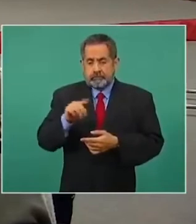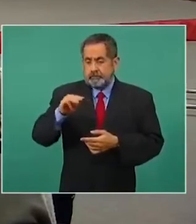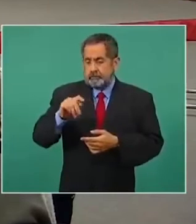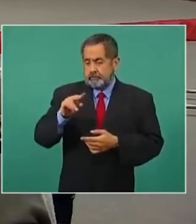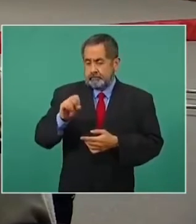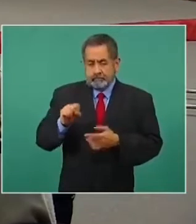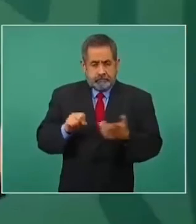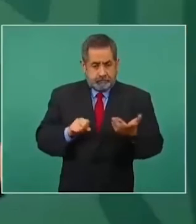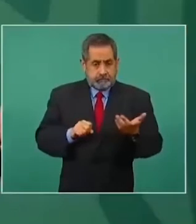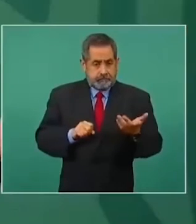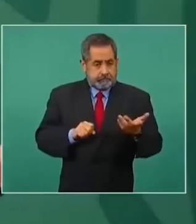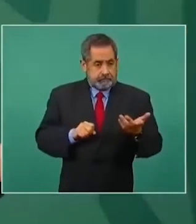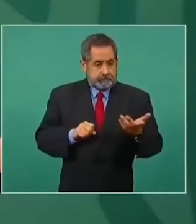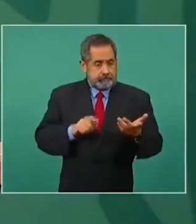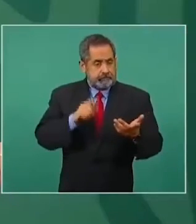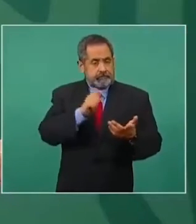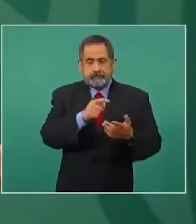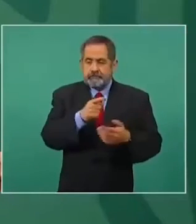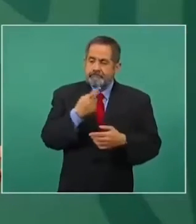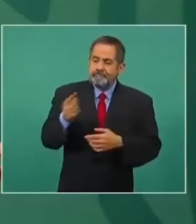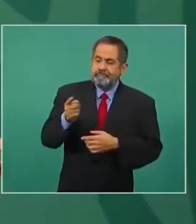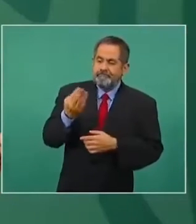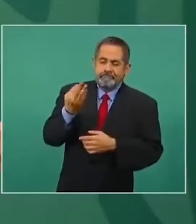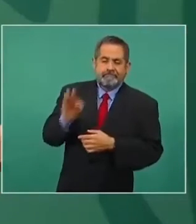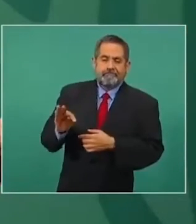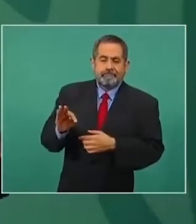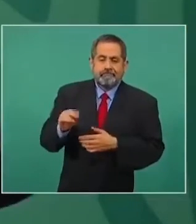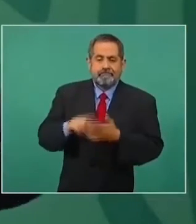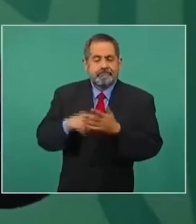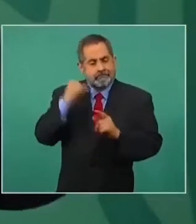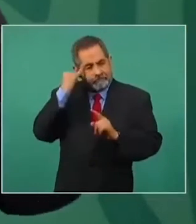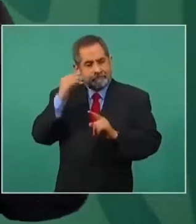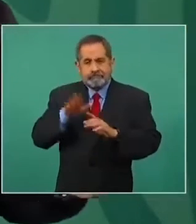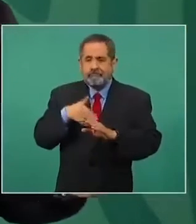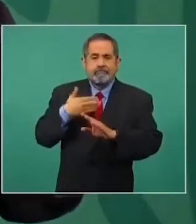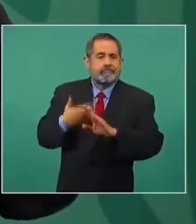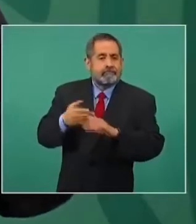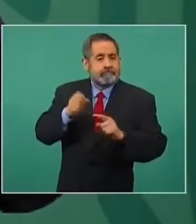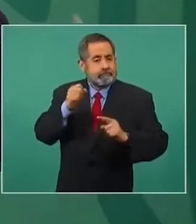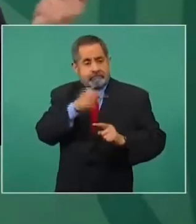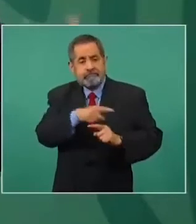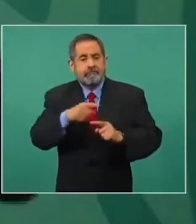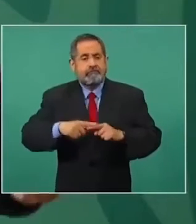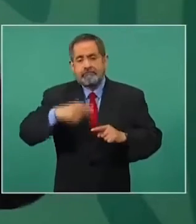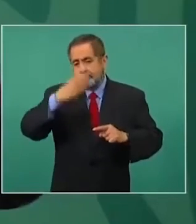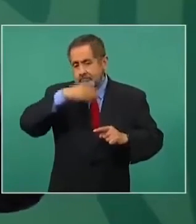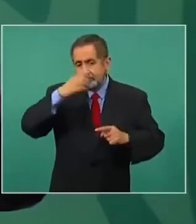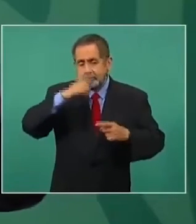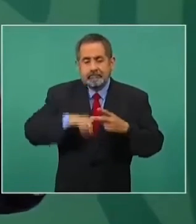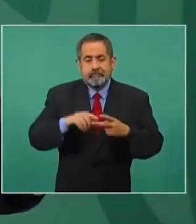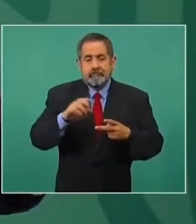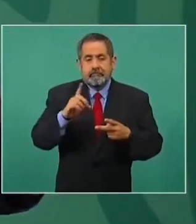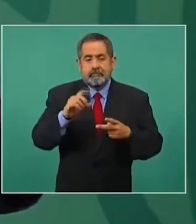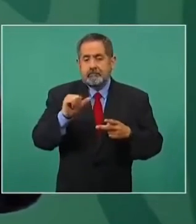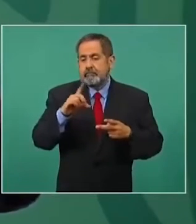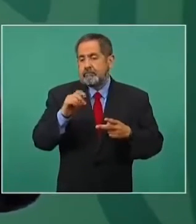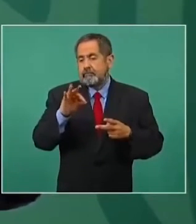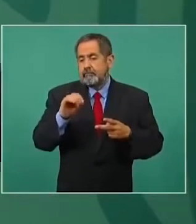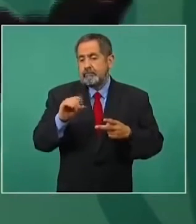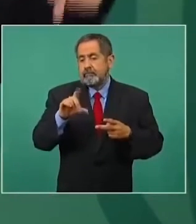pues es traicionar a Lázaro Cárdenas, a Adolfo López Mateos,